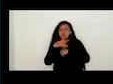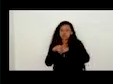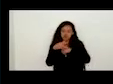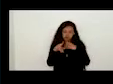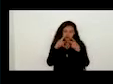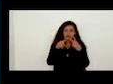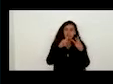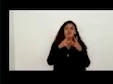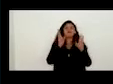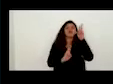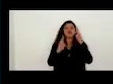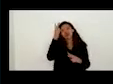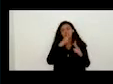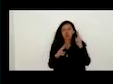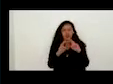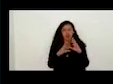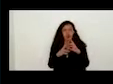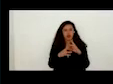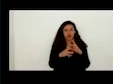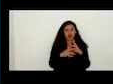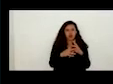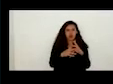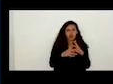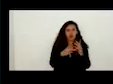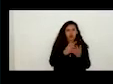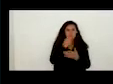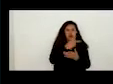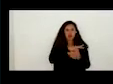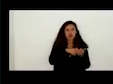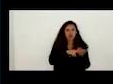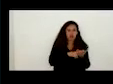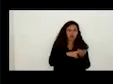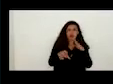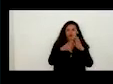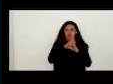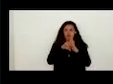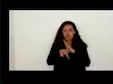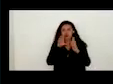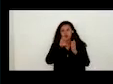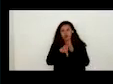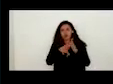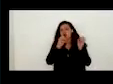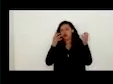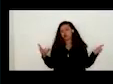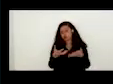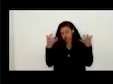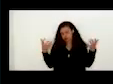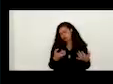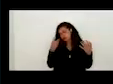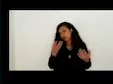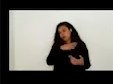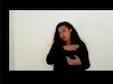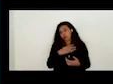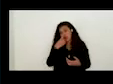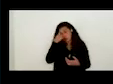alguna verdura, unas espinacas, un tomate o algo de lechuga. Pudiera ser una opción saludable y es una